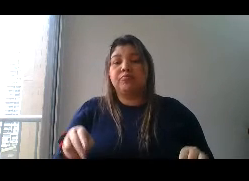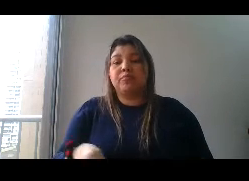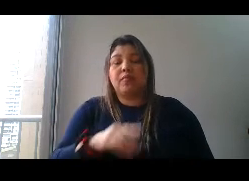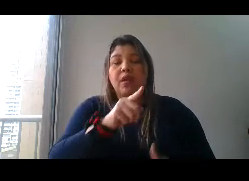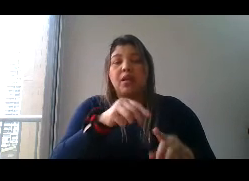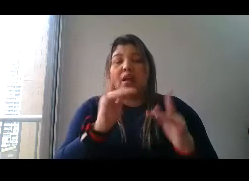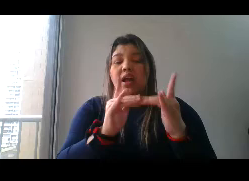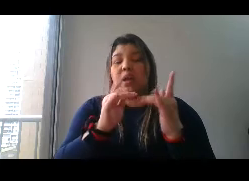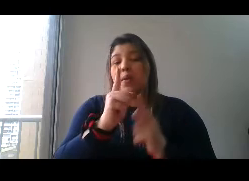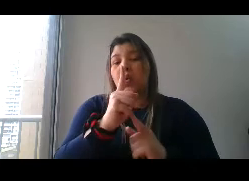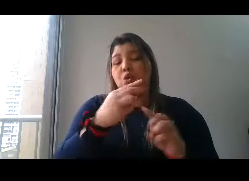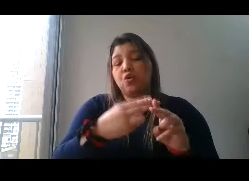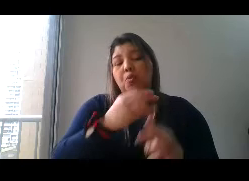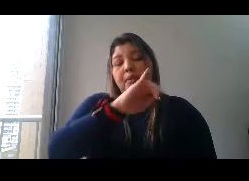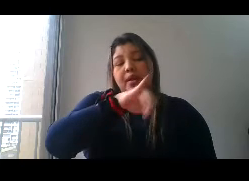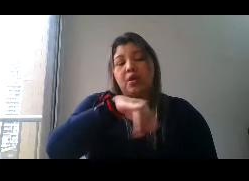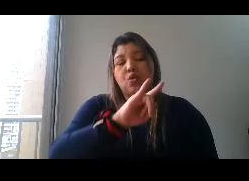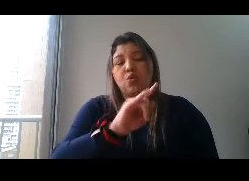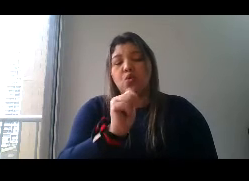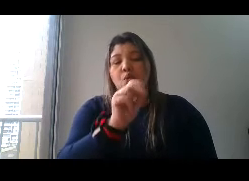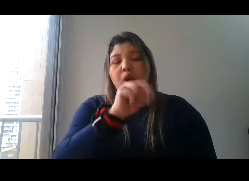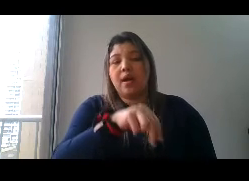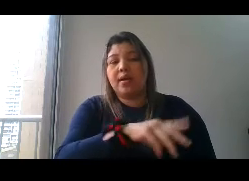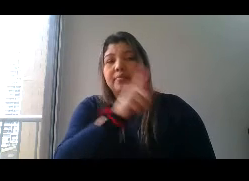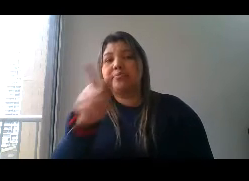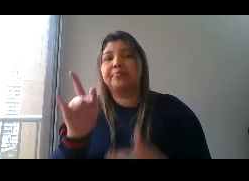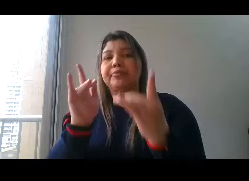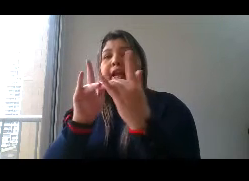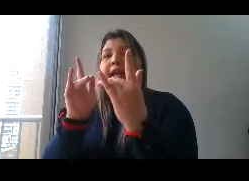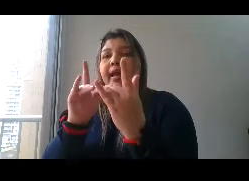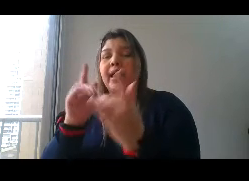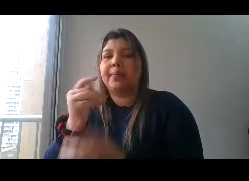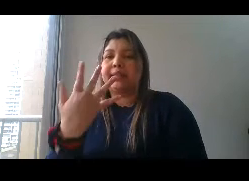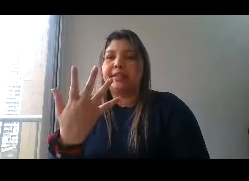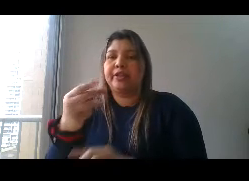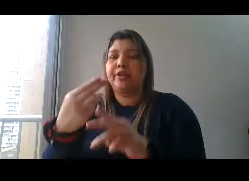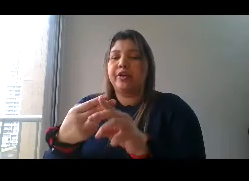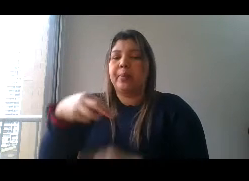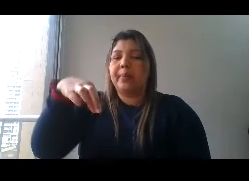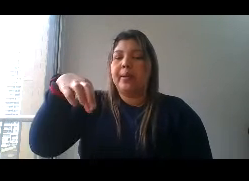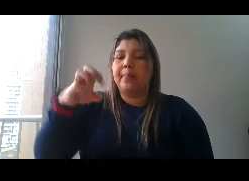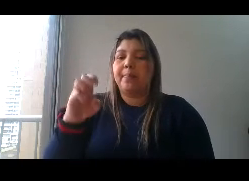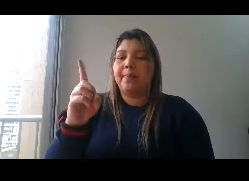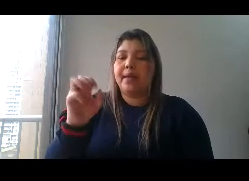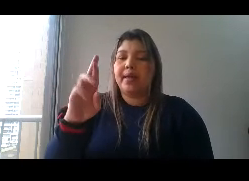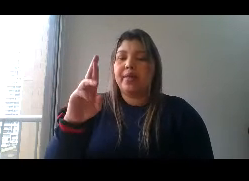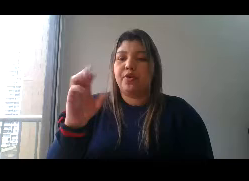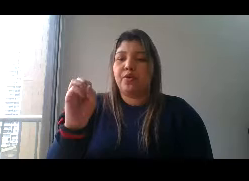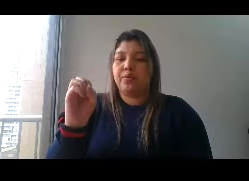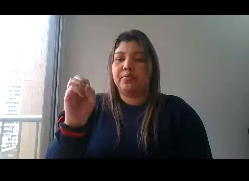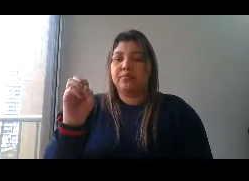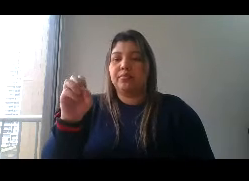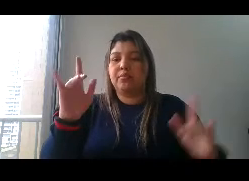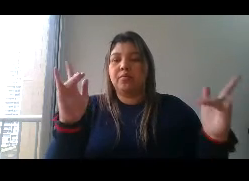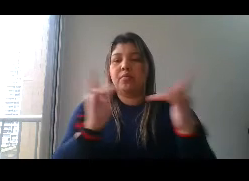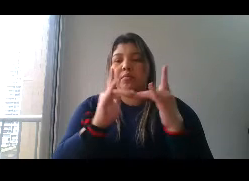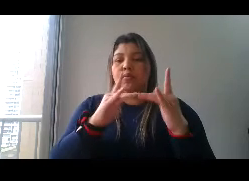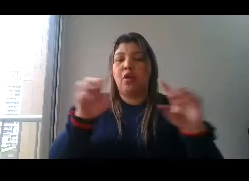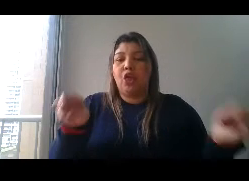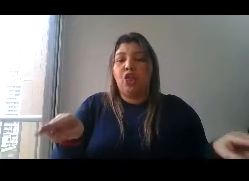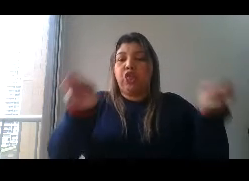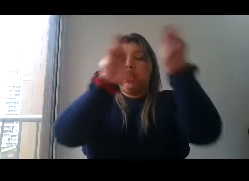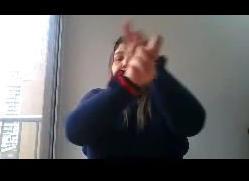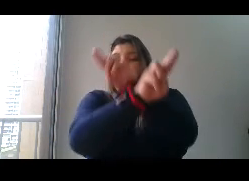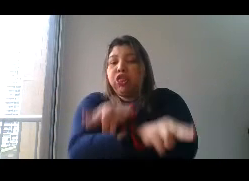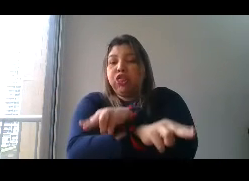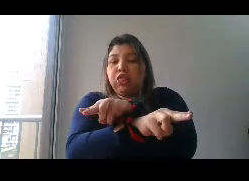Juan y el paciente de la cama 5 se llama Pedro, y Pedro estaba sentado en la cama 1 y le dimos el medicamento al